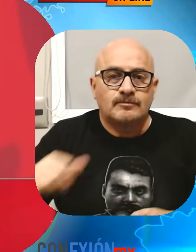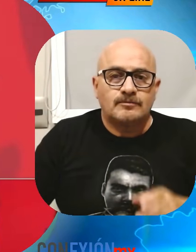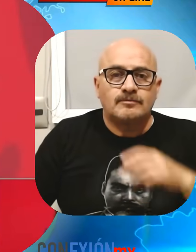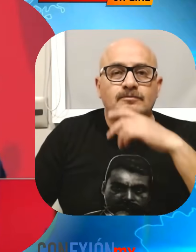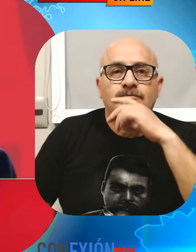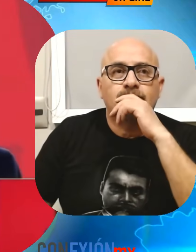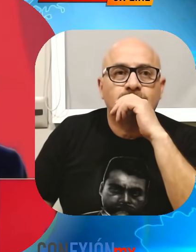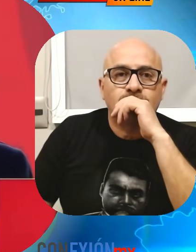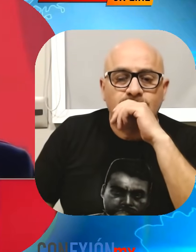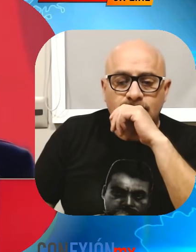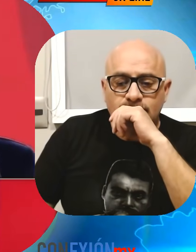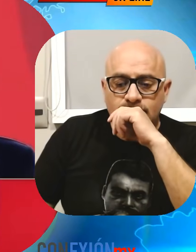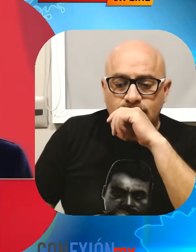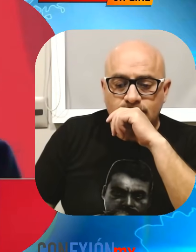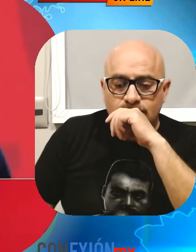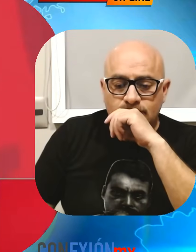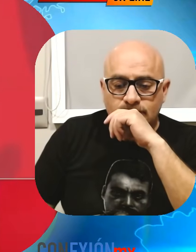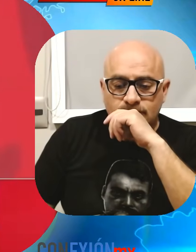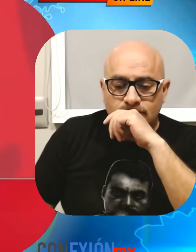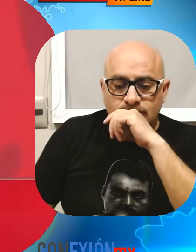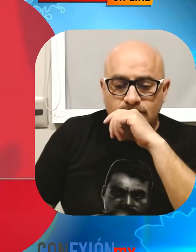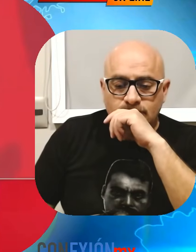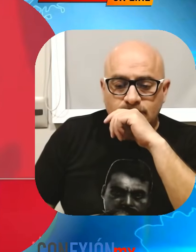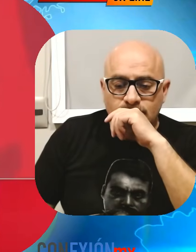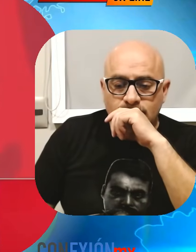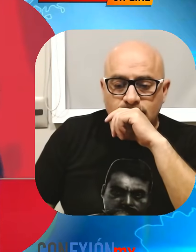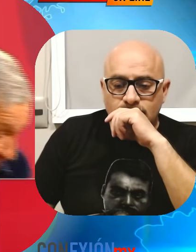pero nadie puede decir